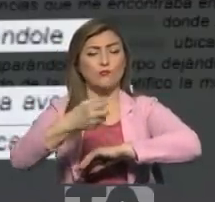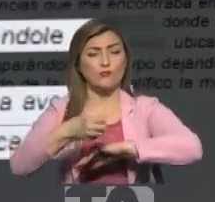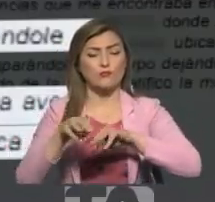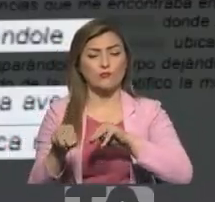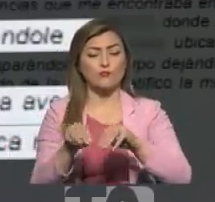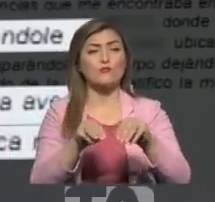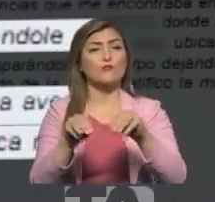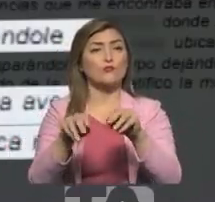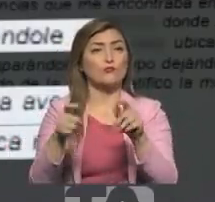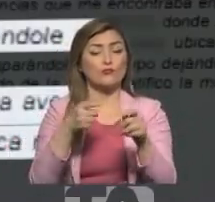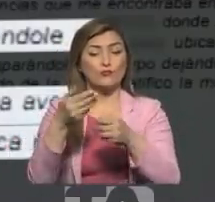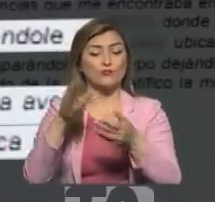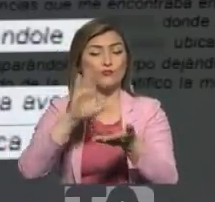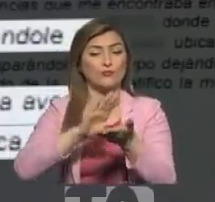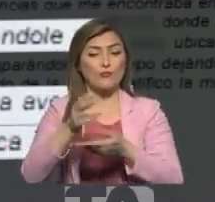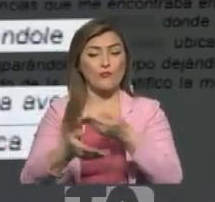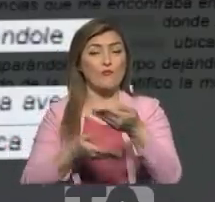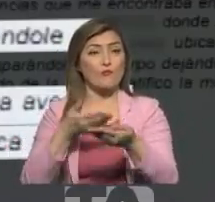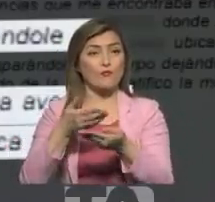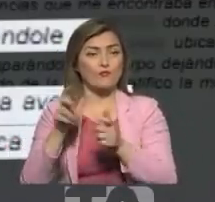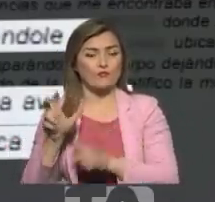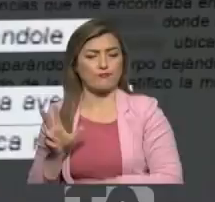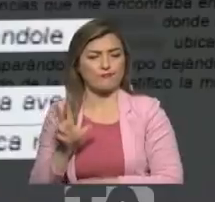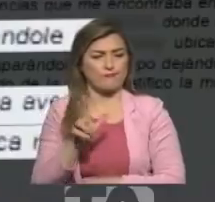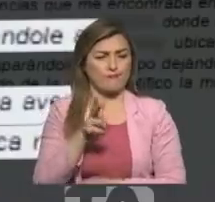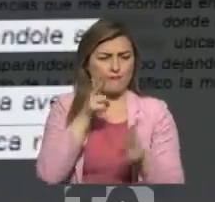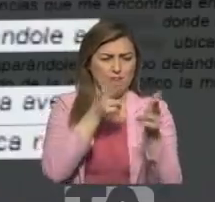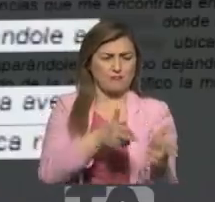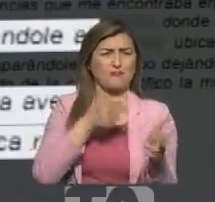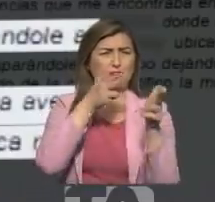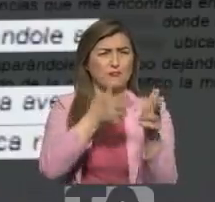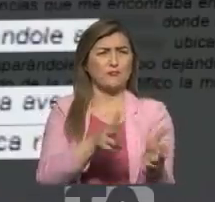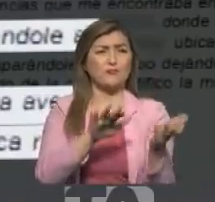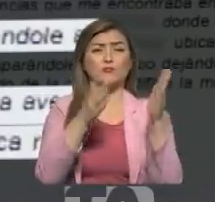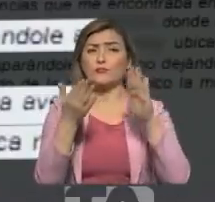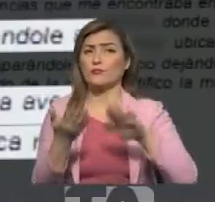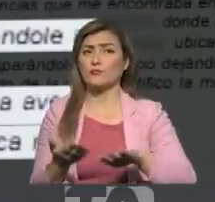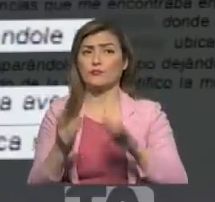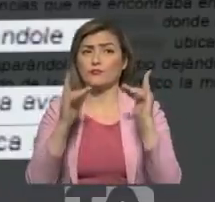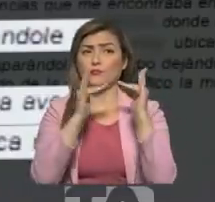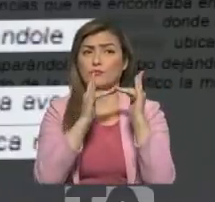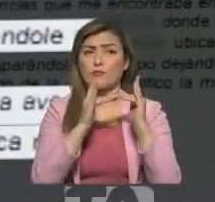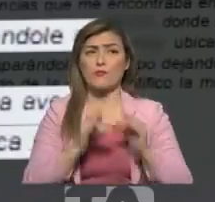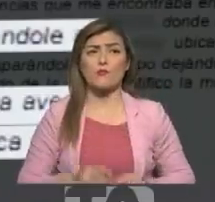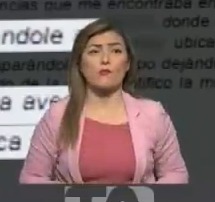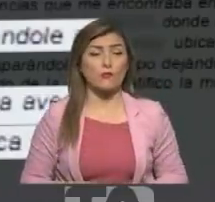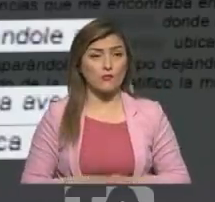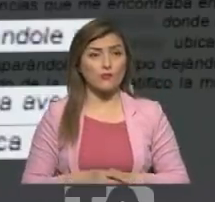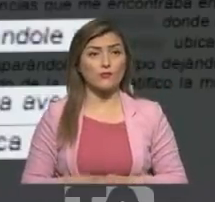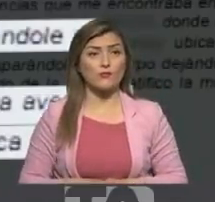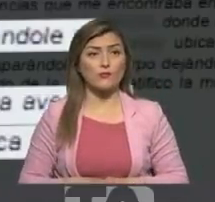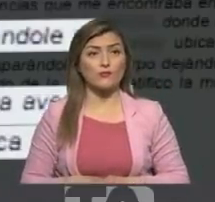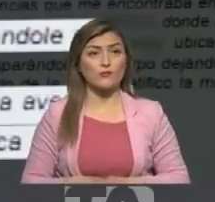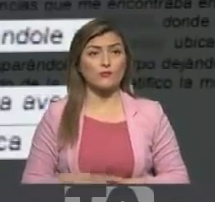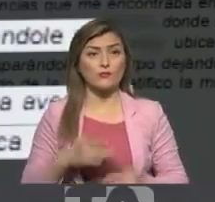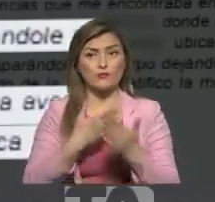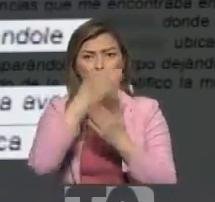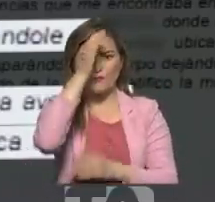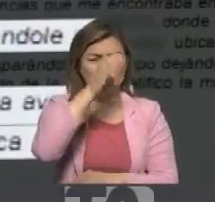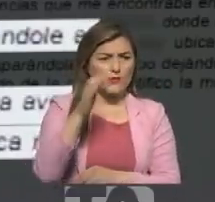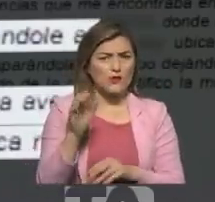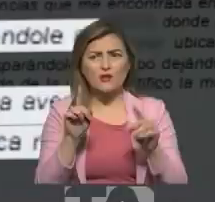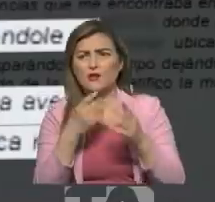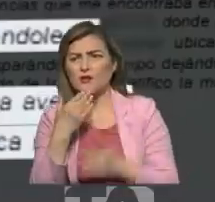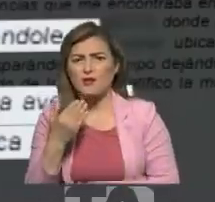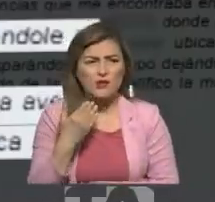comercial, lugar donde habían llegado varios sujetos disparándole al cuerpo, dejándola sin vida en la cama. Inmediatamente fui hasta la clínica a averiguar